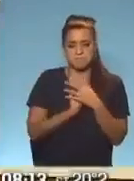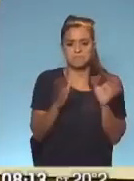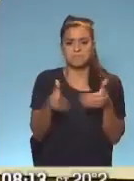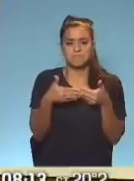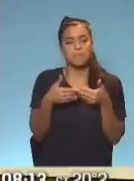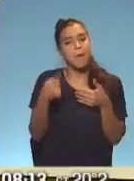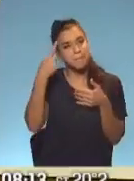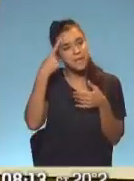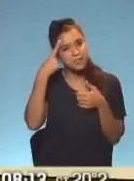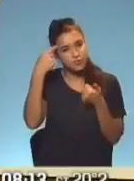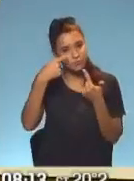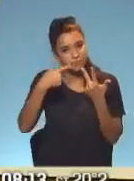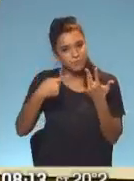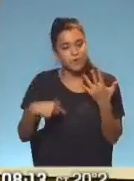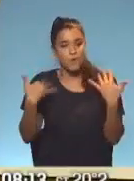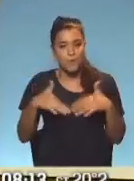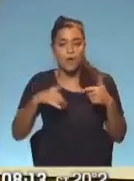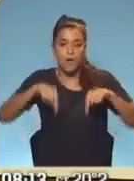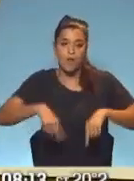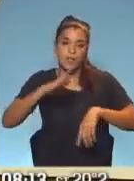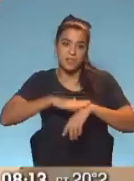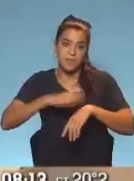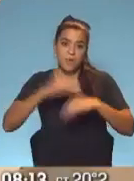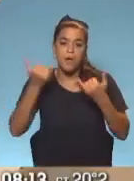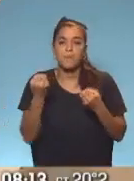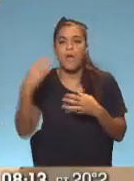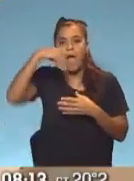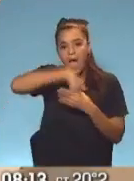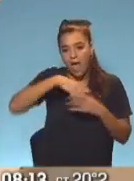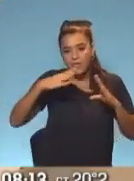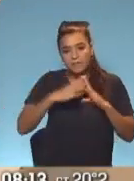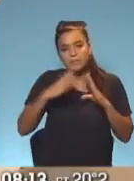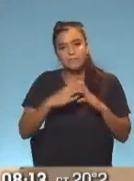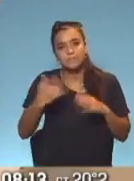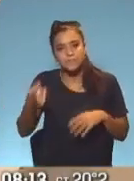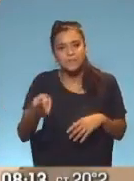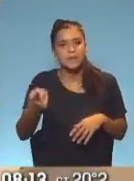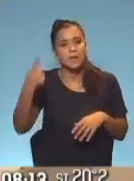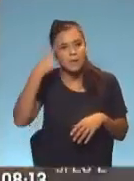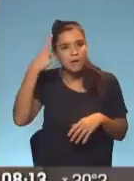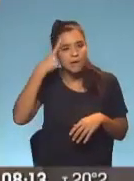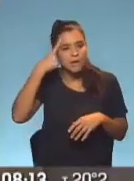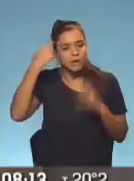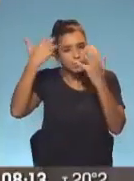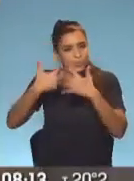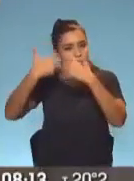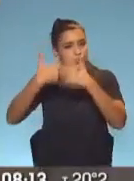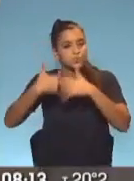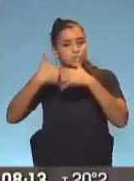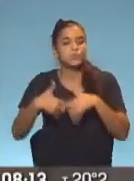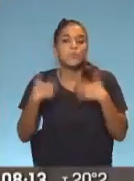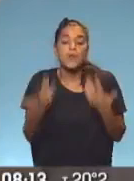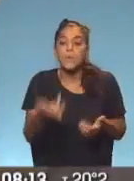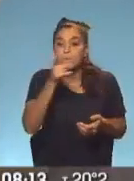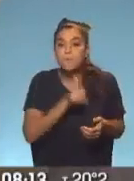para pensar hay muchas más que el tiempo ahora, porque estando adentro no es otra cosa que darle lugar a la cabeza, pero me parece que